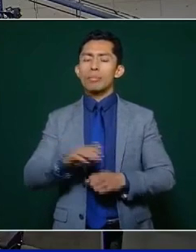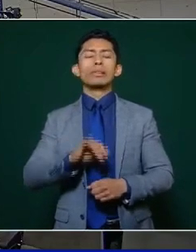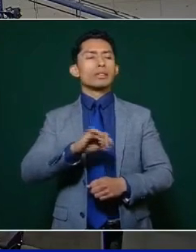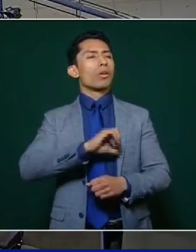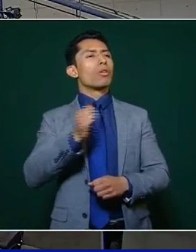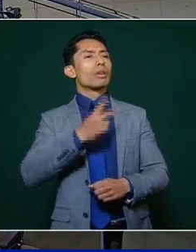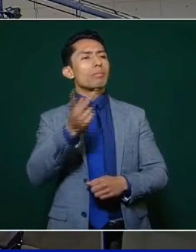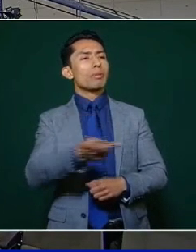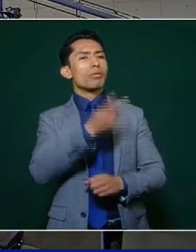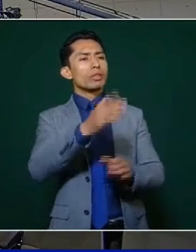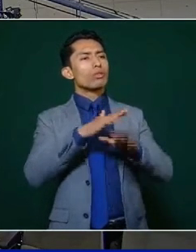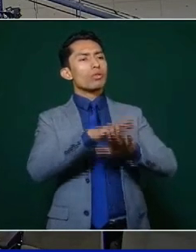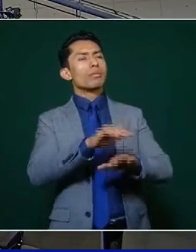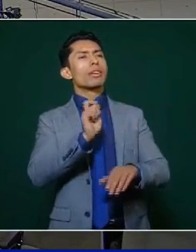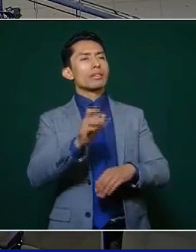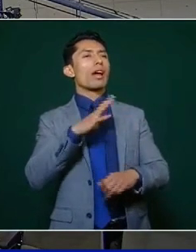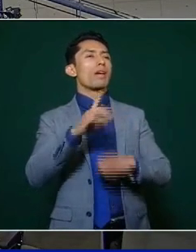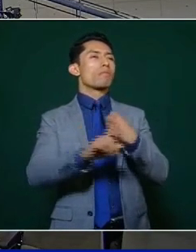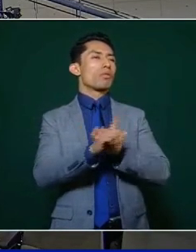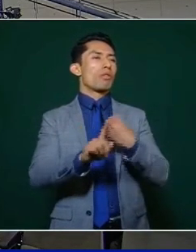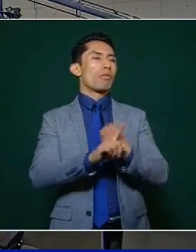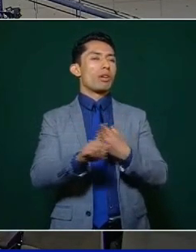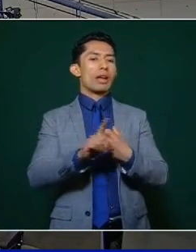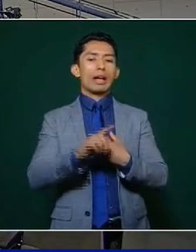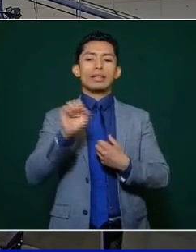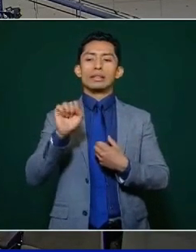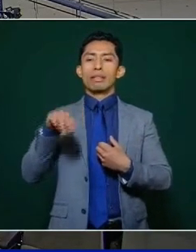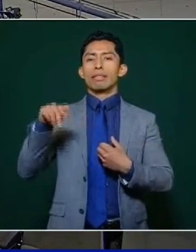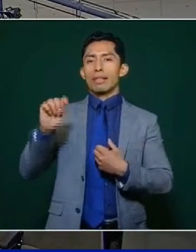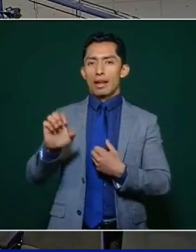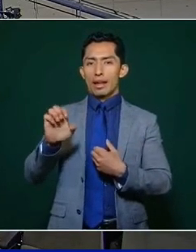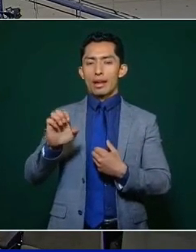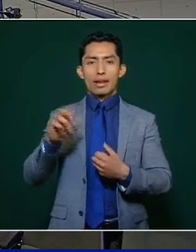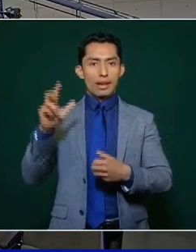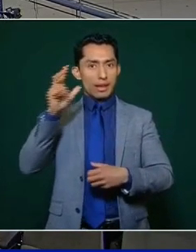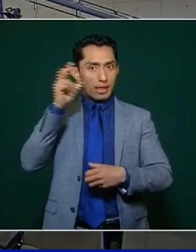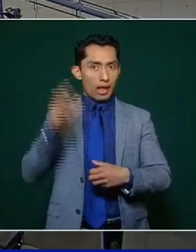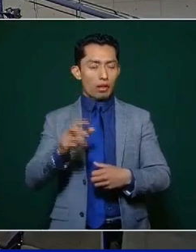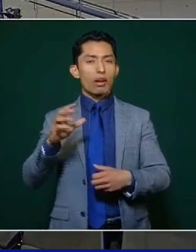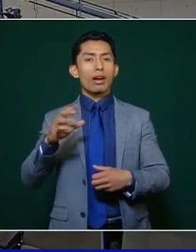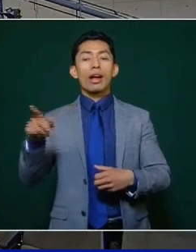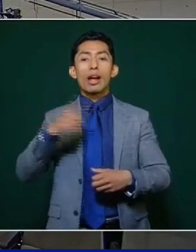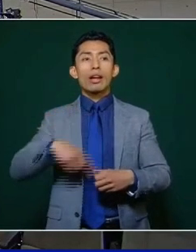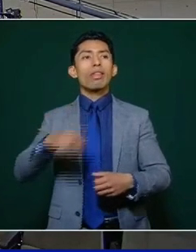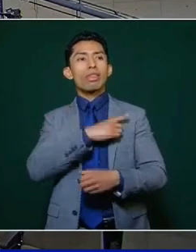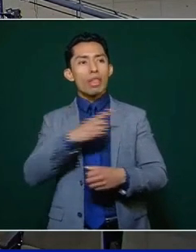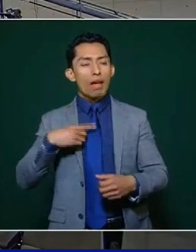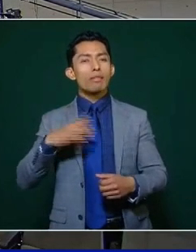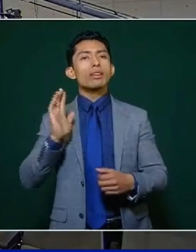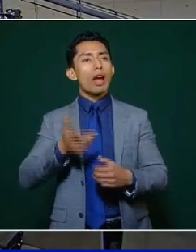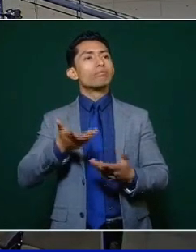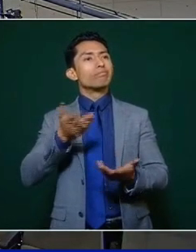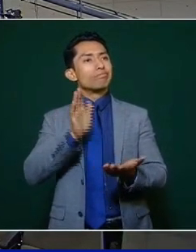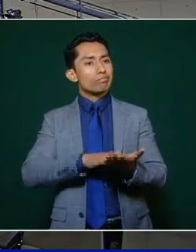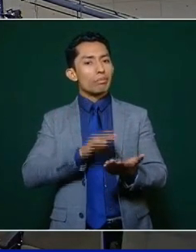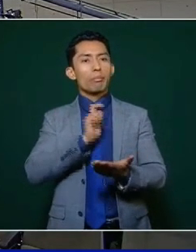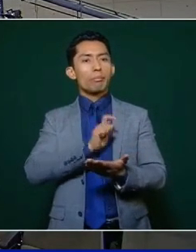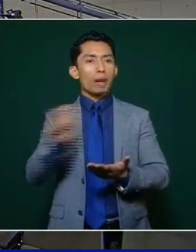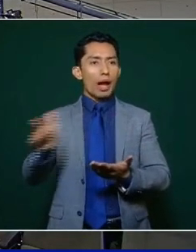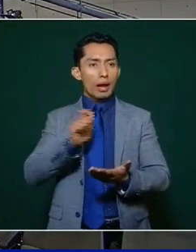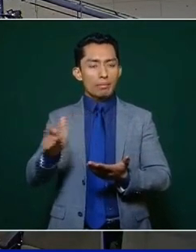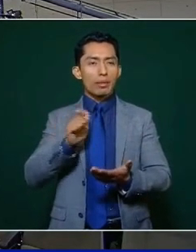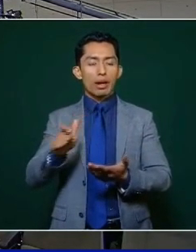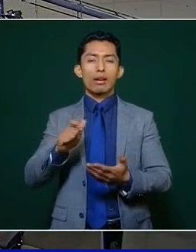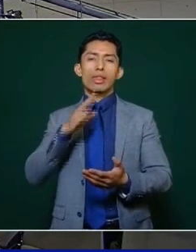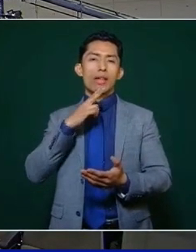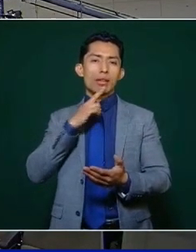protesta era relativa acerca de este conflicto de Chente en Hidalgo, en el que están exigiendo pago de prestaciones, como el caso de bono de